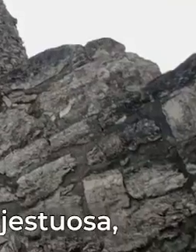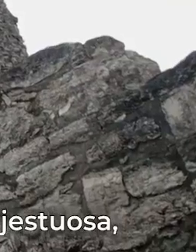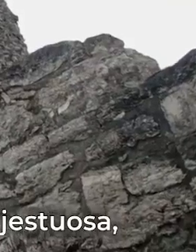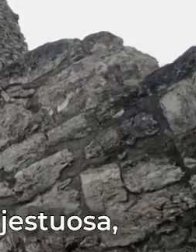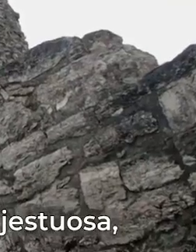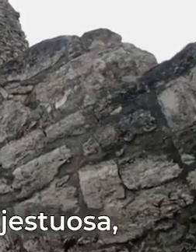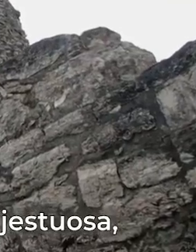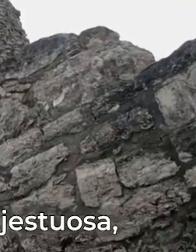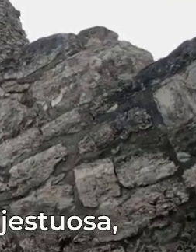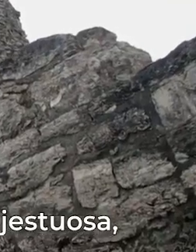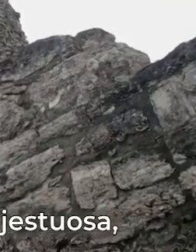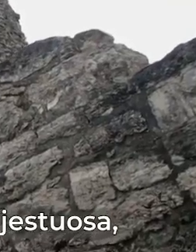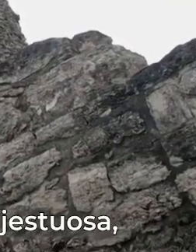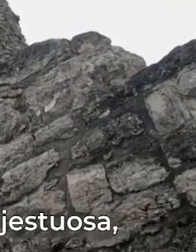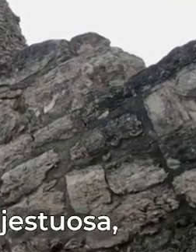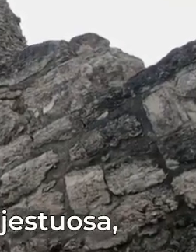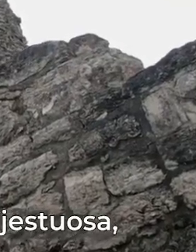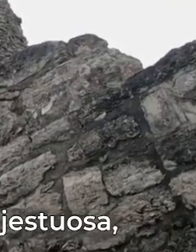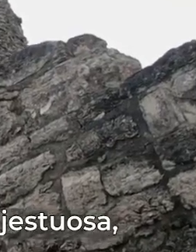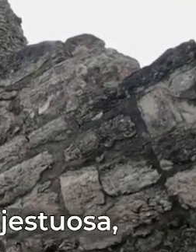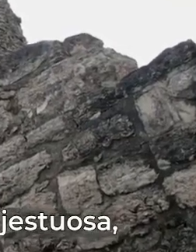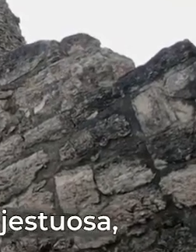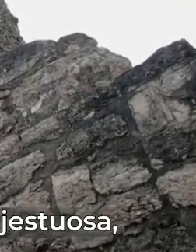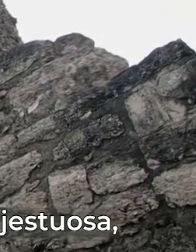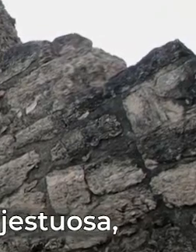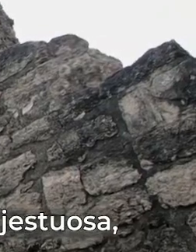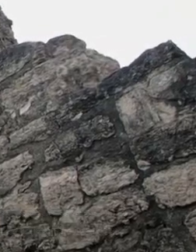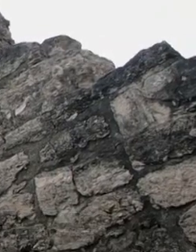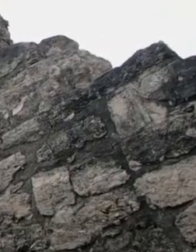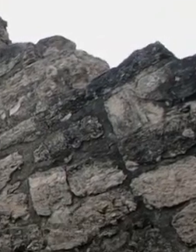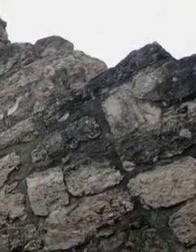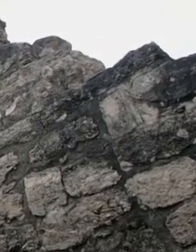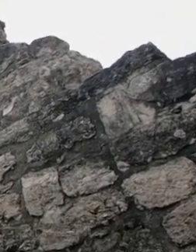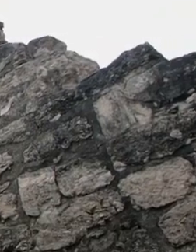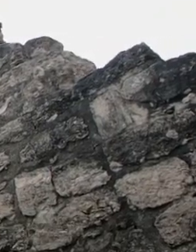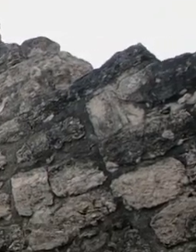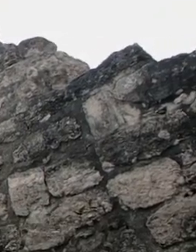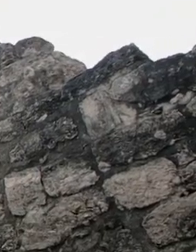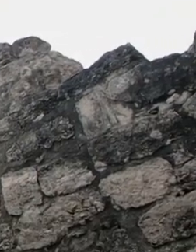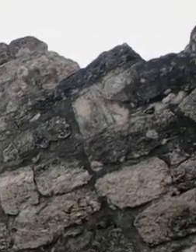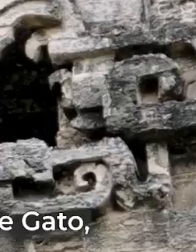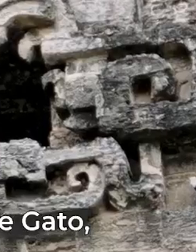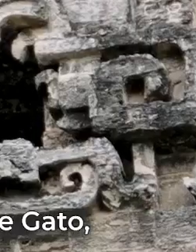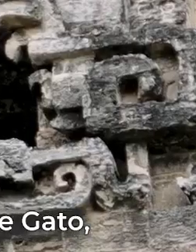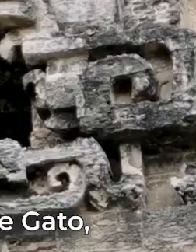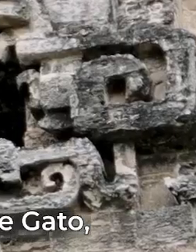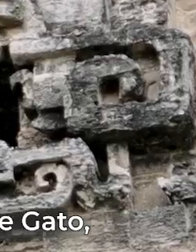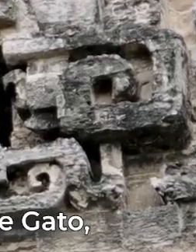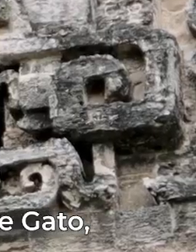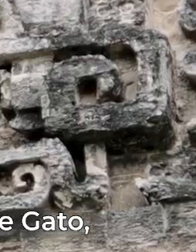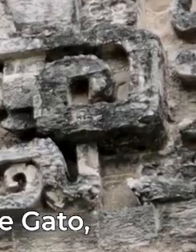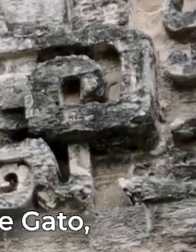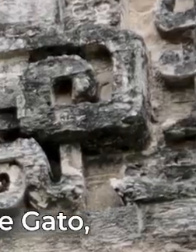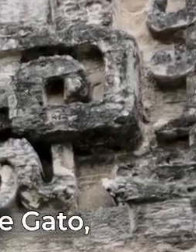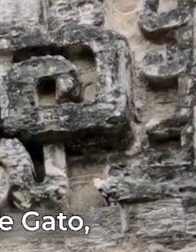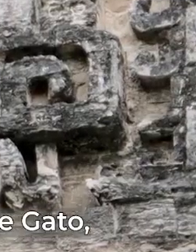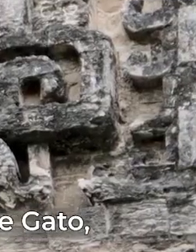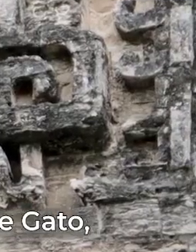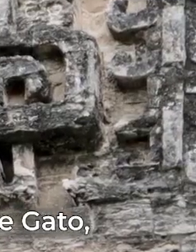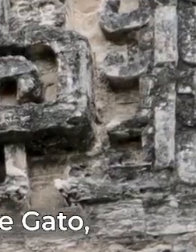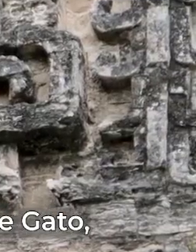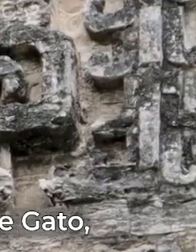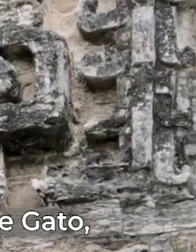En el área central de esta región se yergue majestuosa la ciudad de Xpujil, cuyo nombre puede traducirse